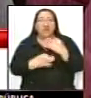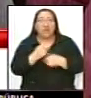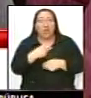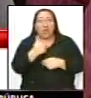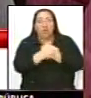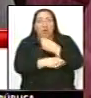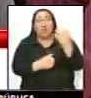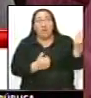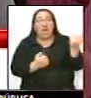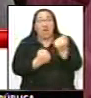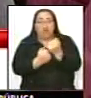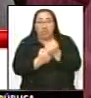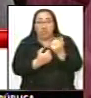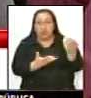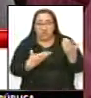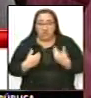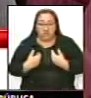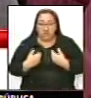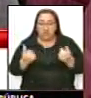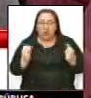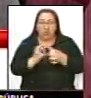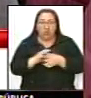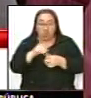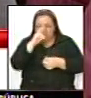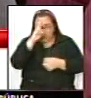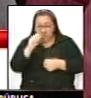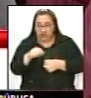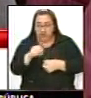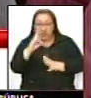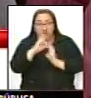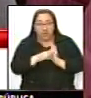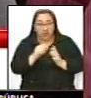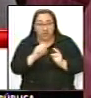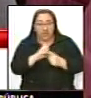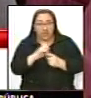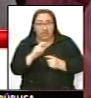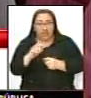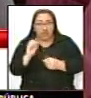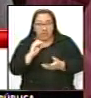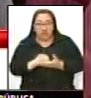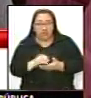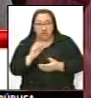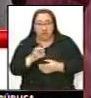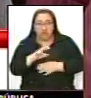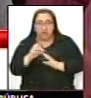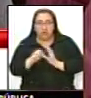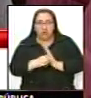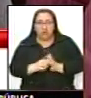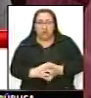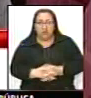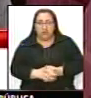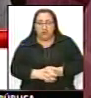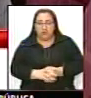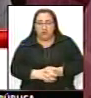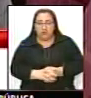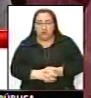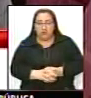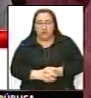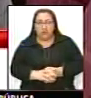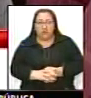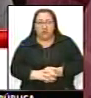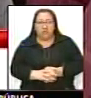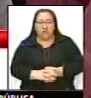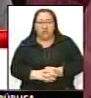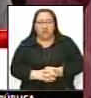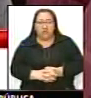APP que ya debe salir de este año. Si este fondo de garantía considera o no este proyecto, que es de interés para la región de